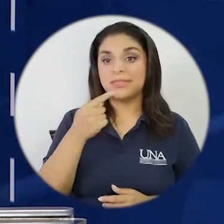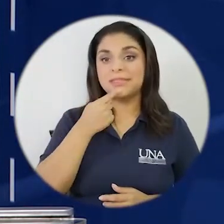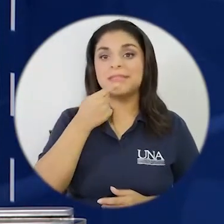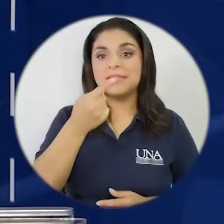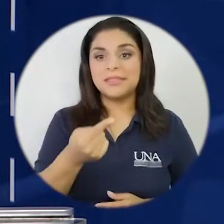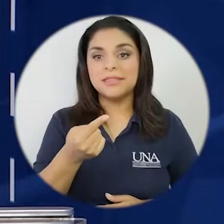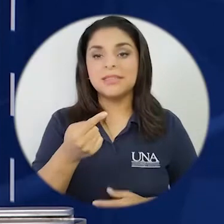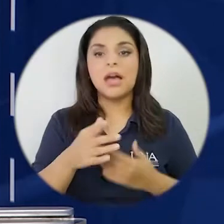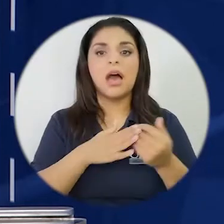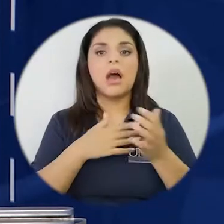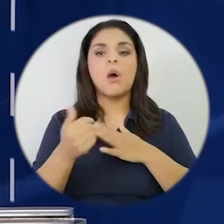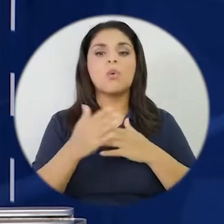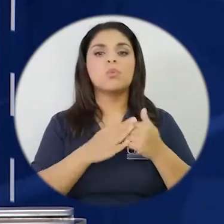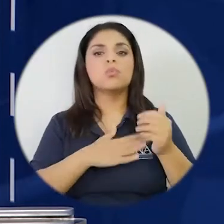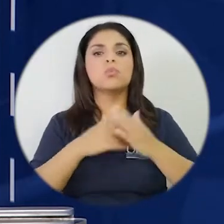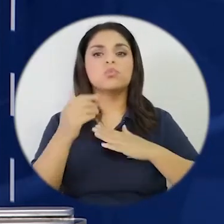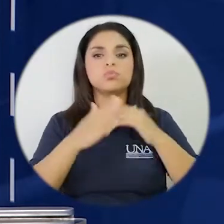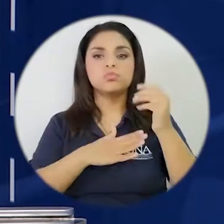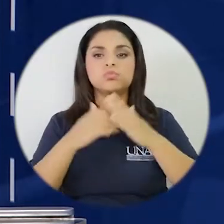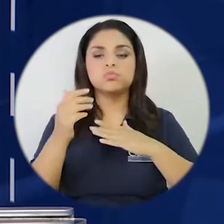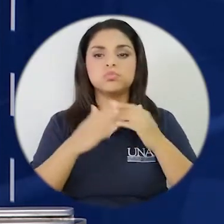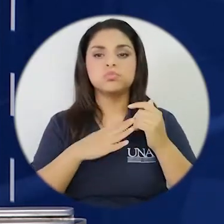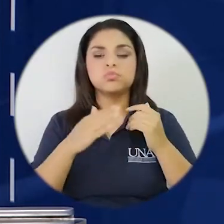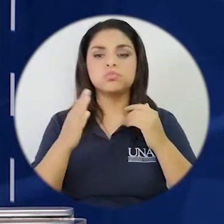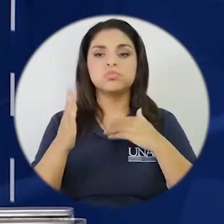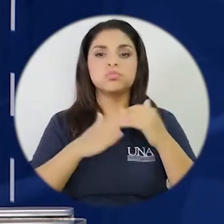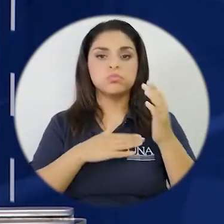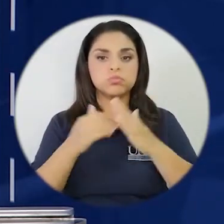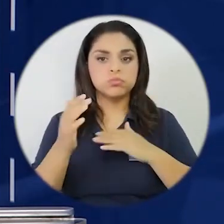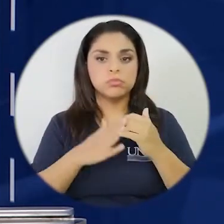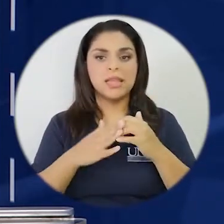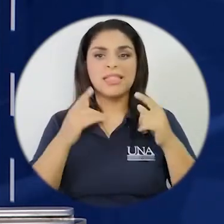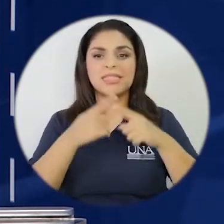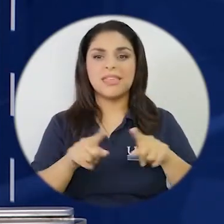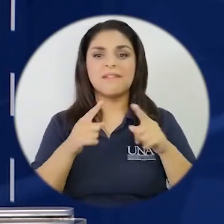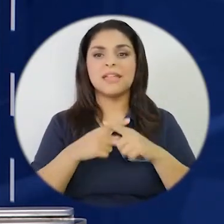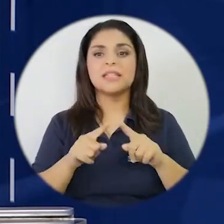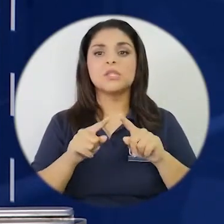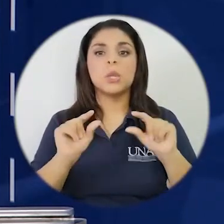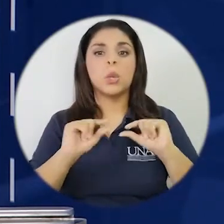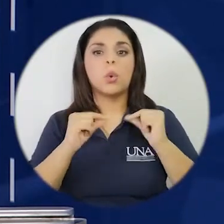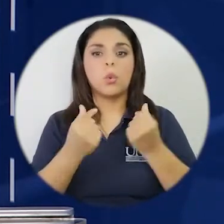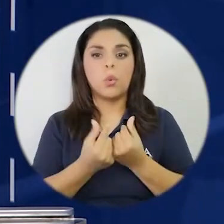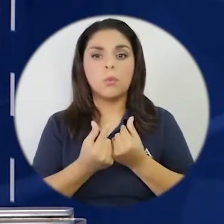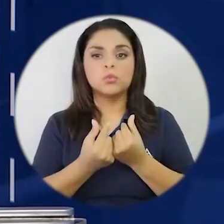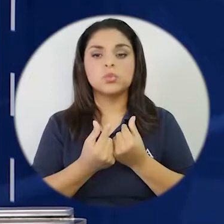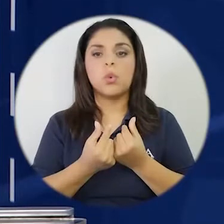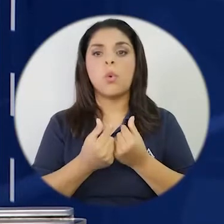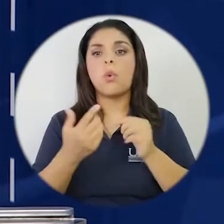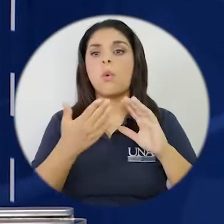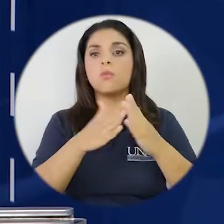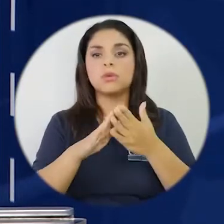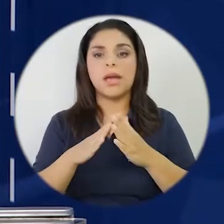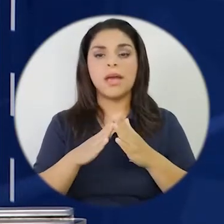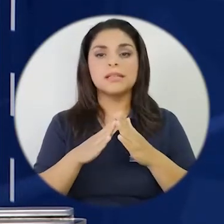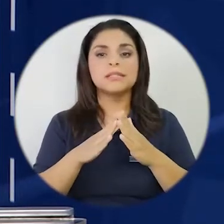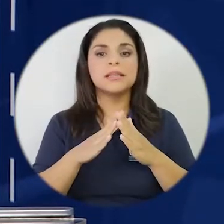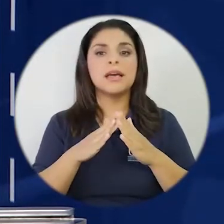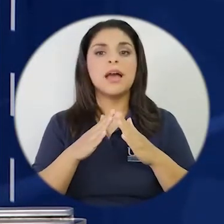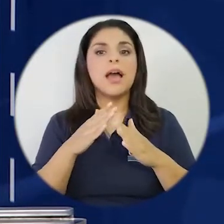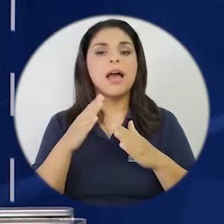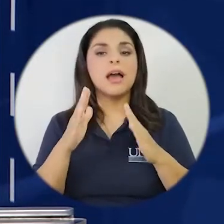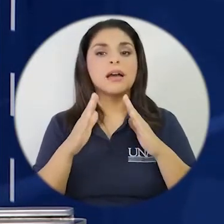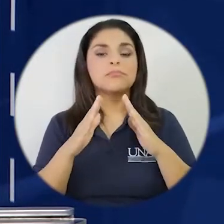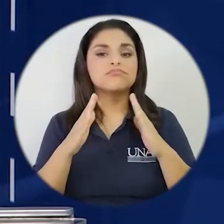vayan construyendo, ¿verdad?, diferentes grupos, comunidades, digamos, con soluciones